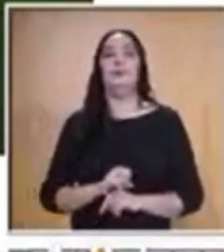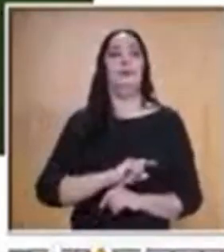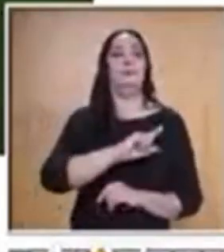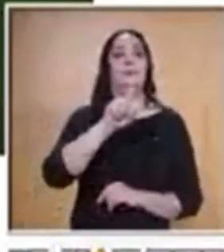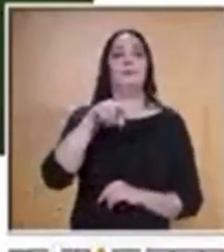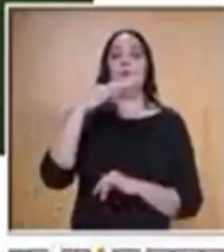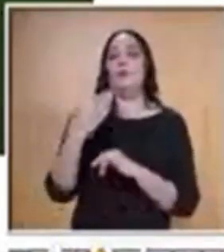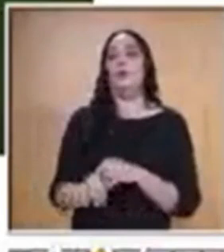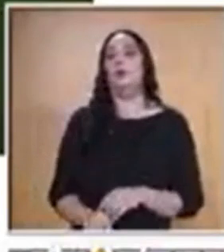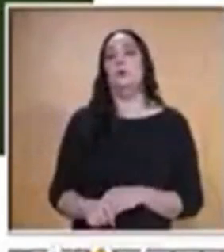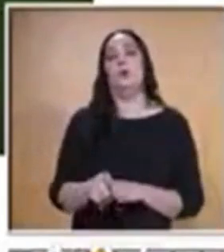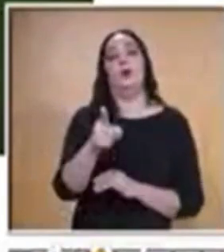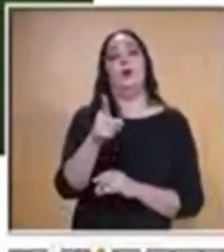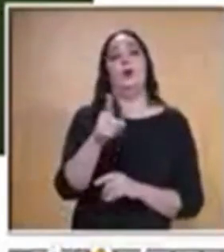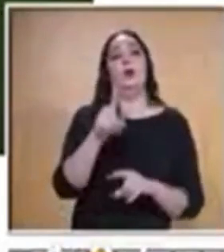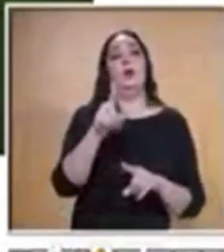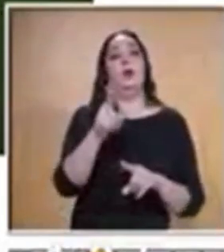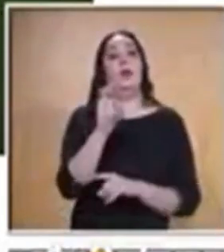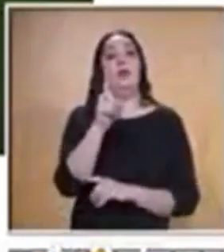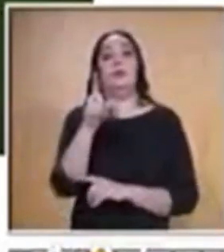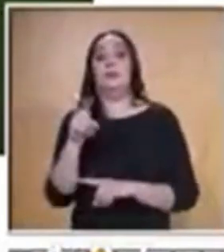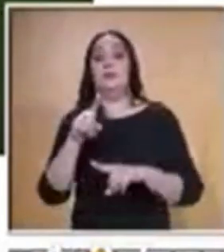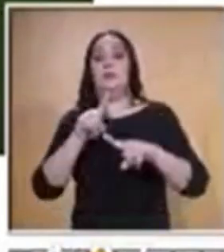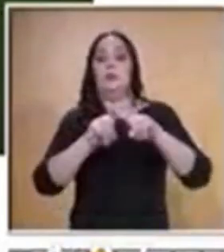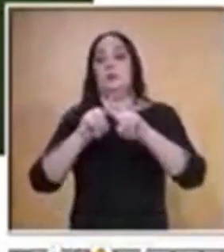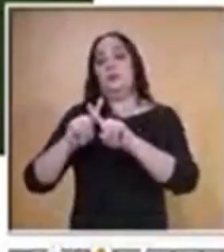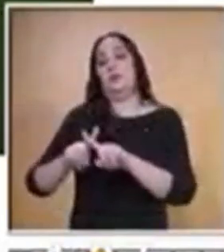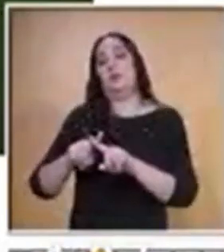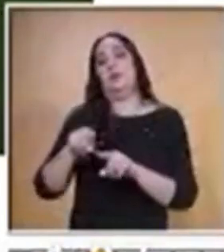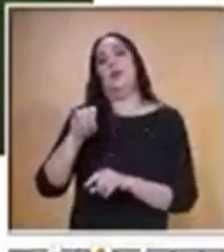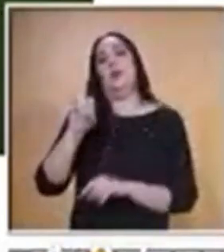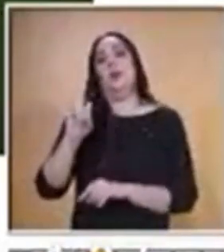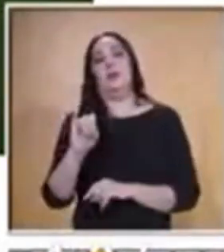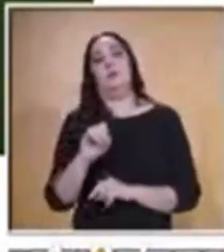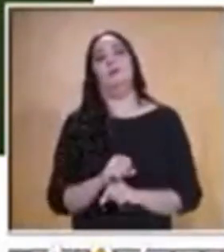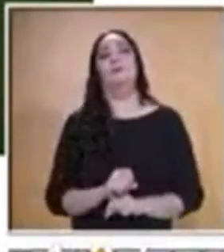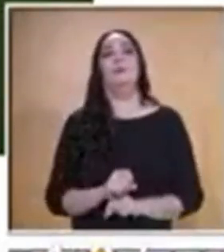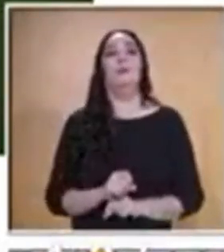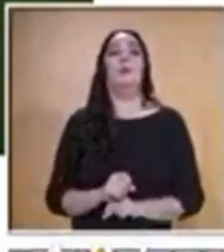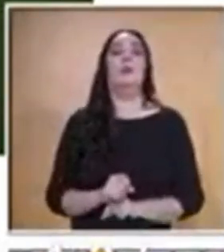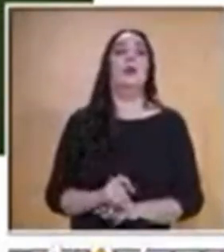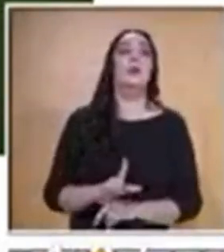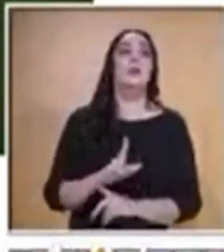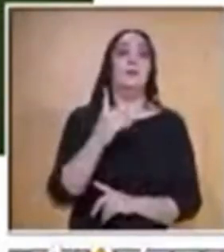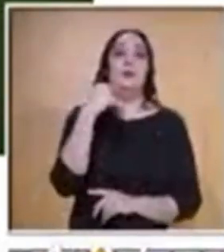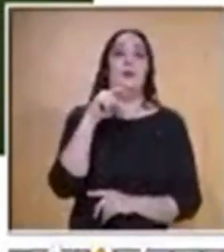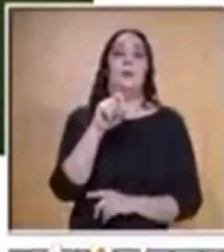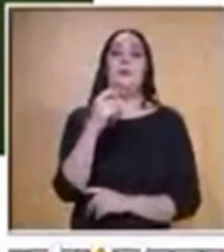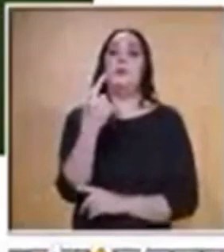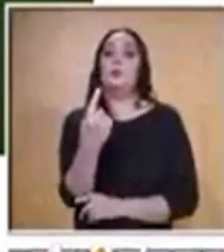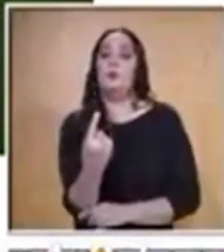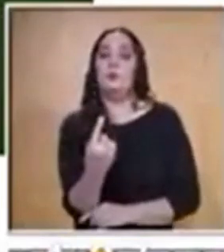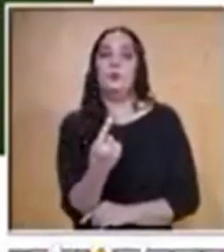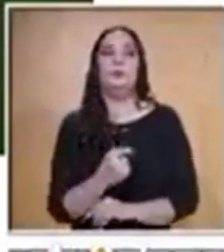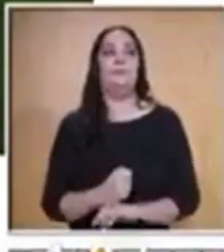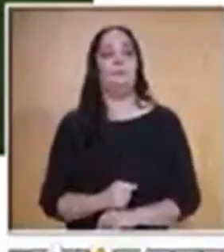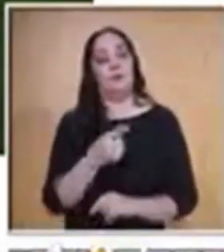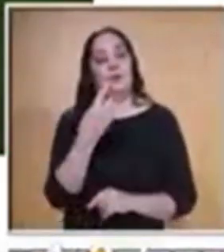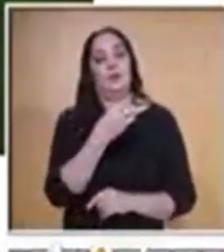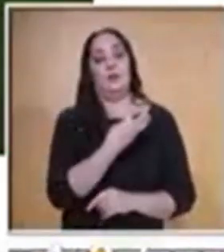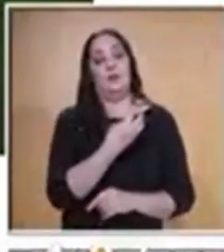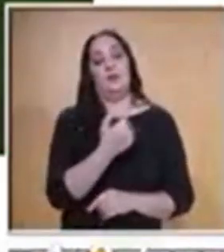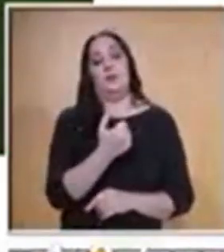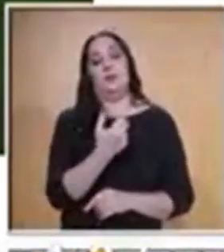último, X, X y una Y, que sería el 21. 3, 6, 9, 12, 15, 18 y